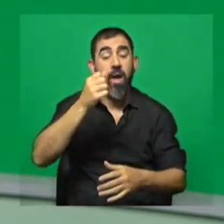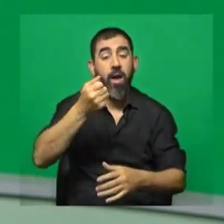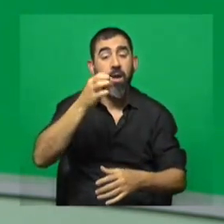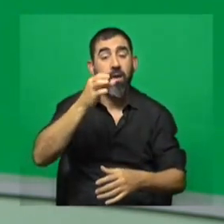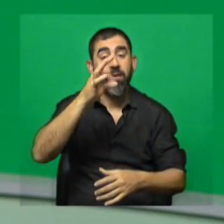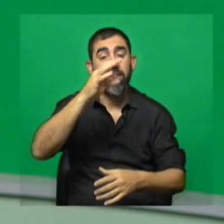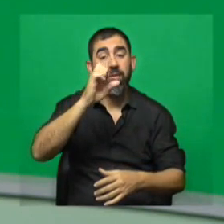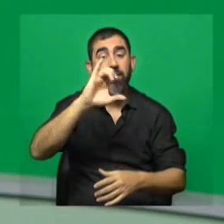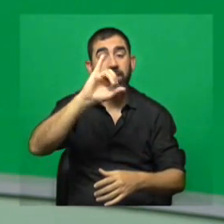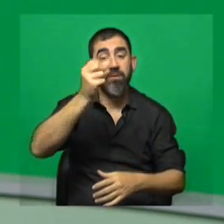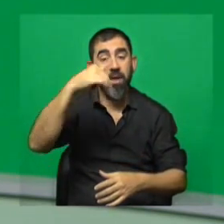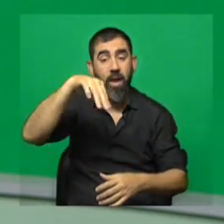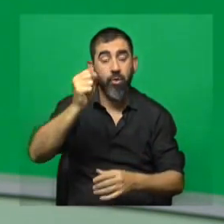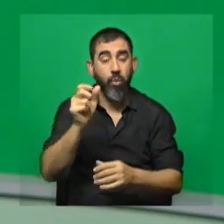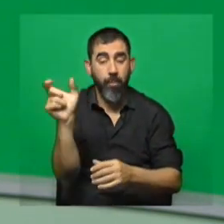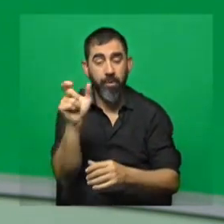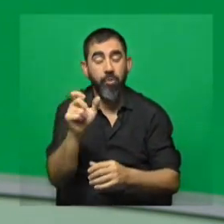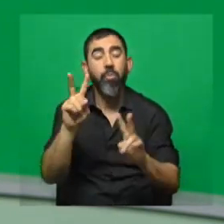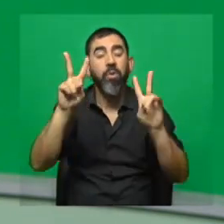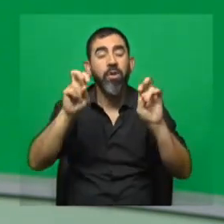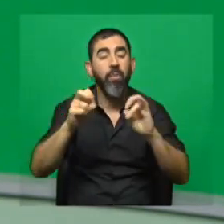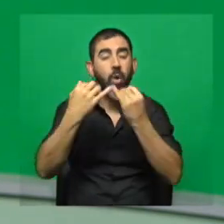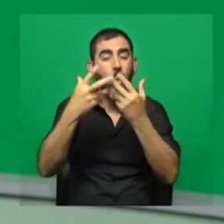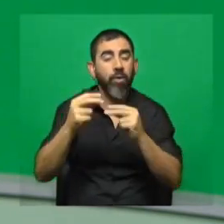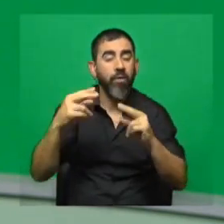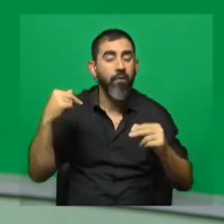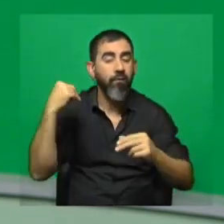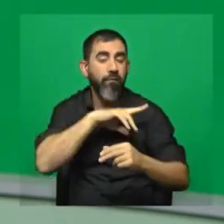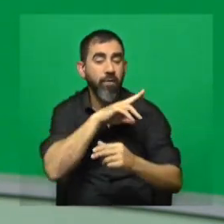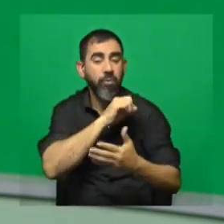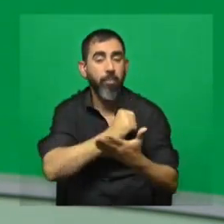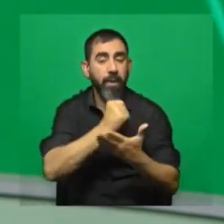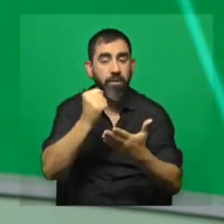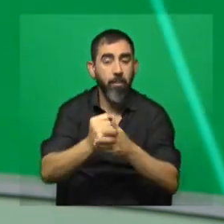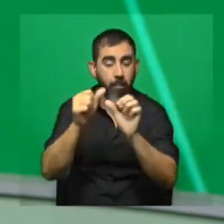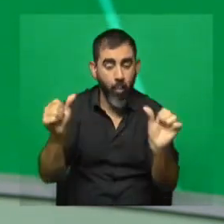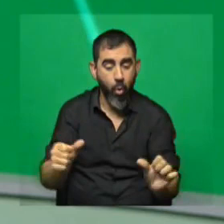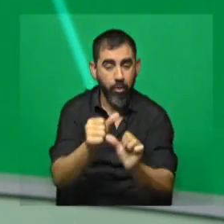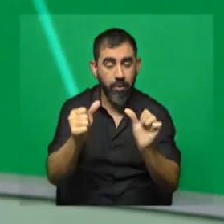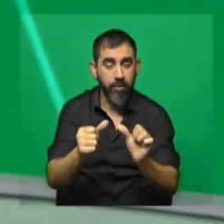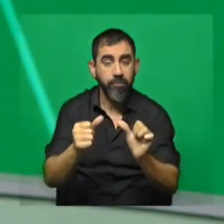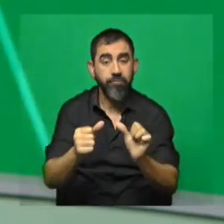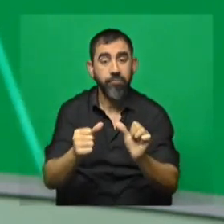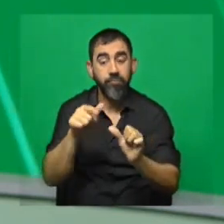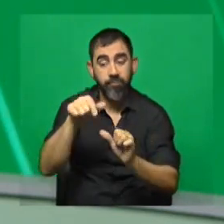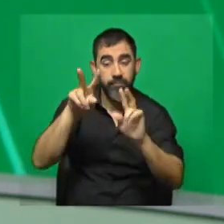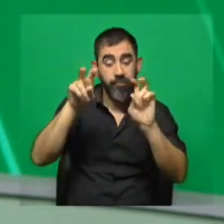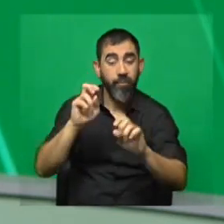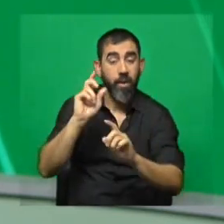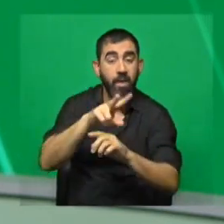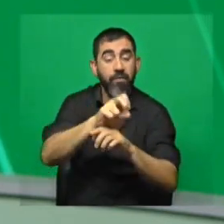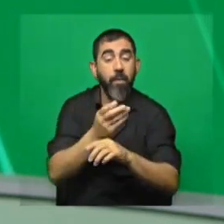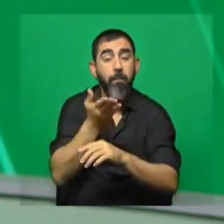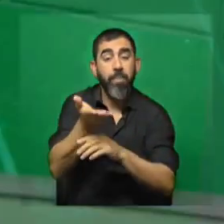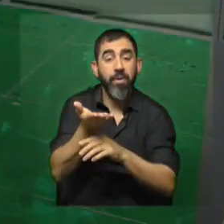Astesiano. Esto es por su participación en una organización dedicada a la falsificación de pasaportes. En las últimas horas, por este caso, la fiscal pidió